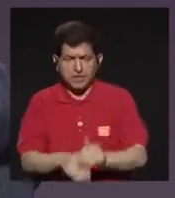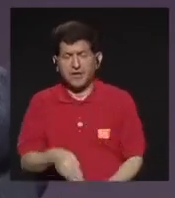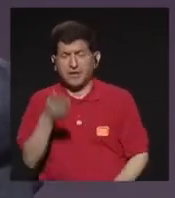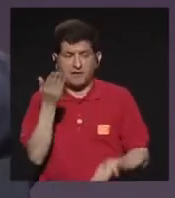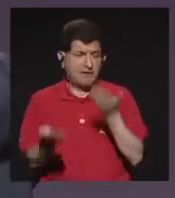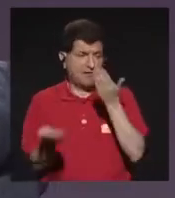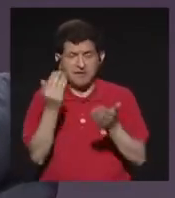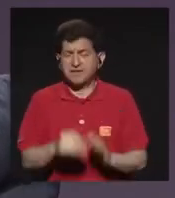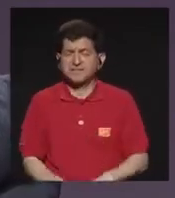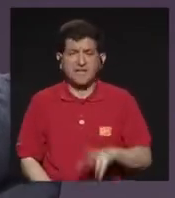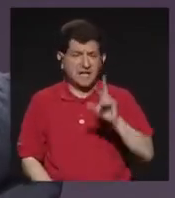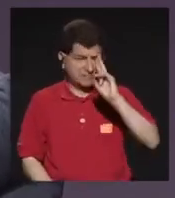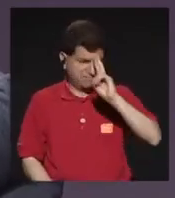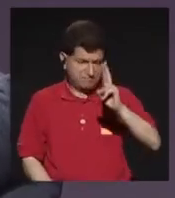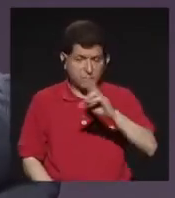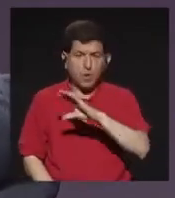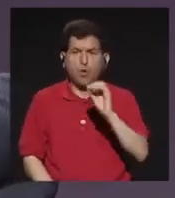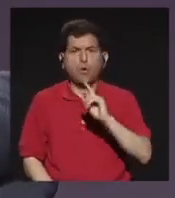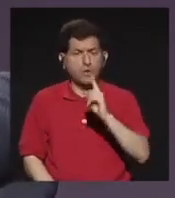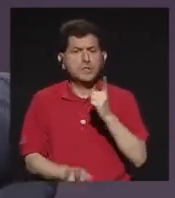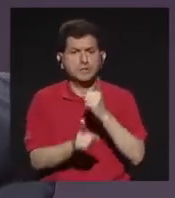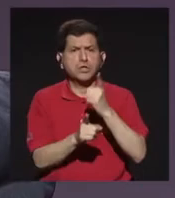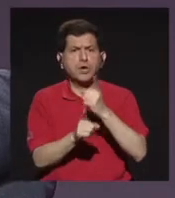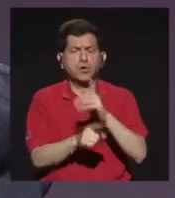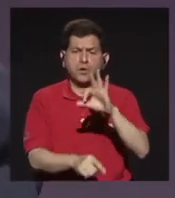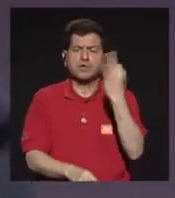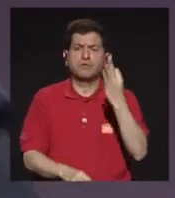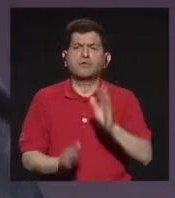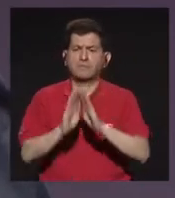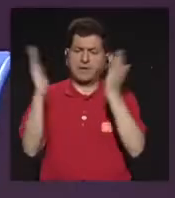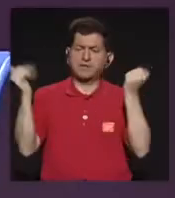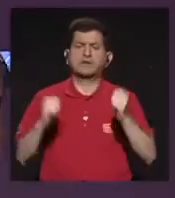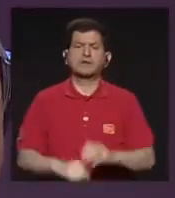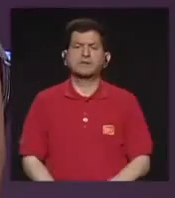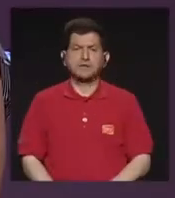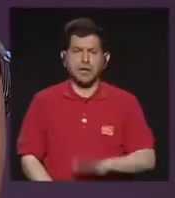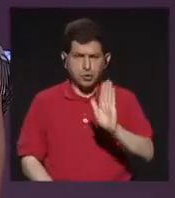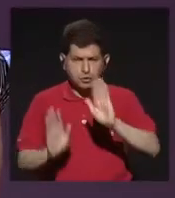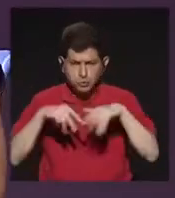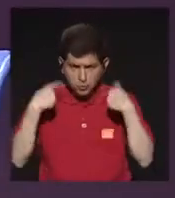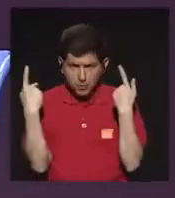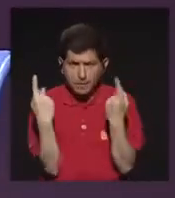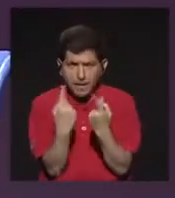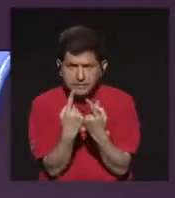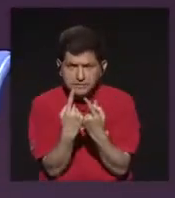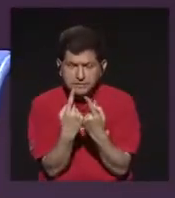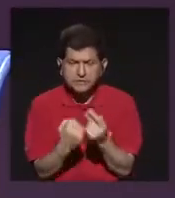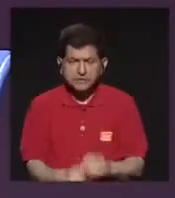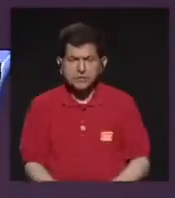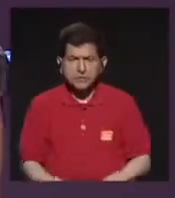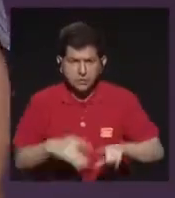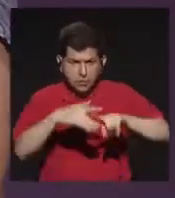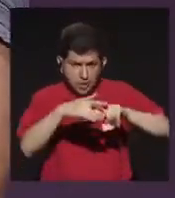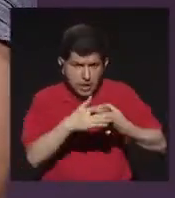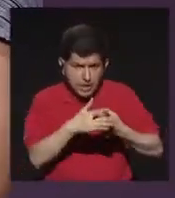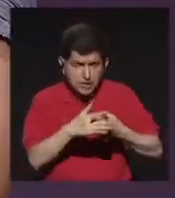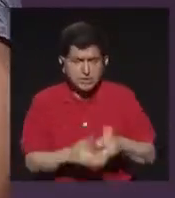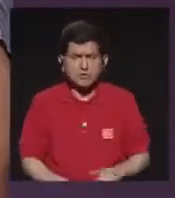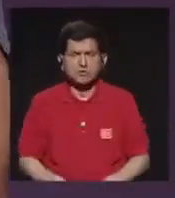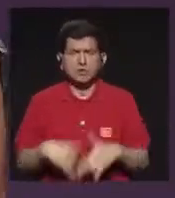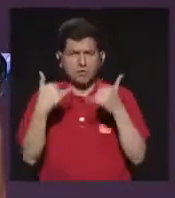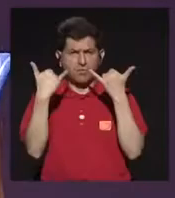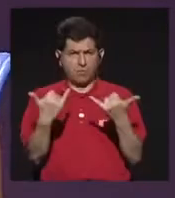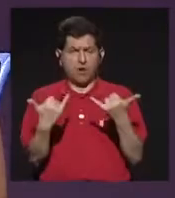siendo reconocido y también decirlo de manera oportuna y abierta. Pero su partido nació a la vida nacional cuando